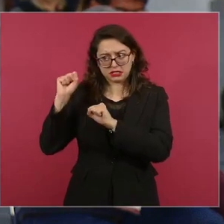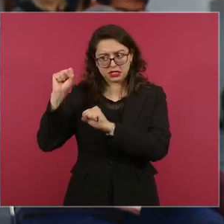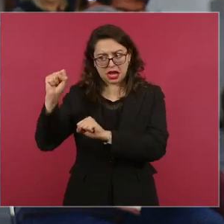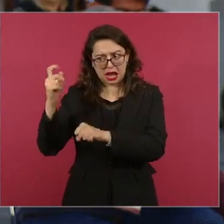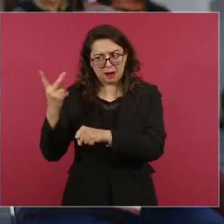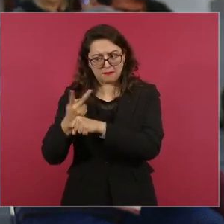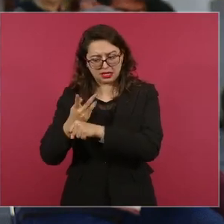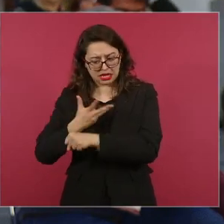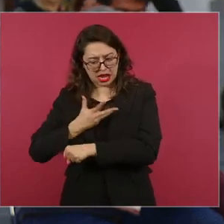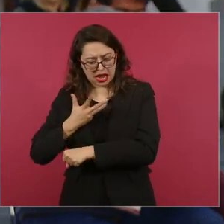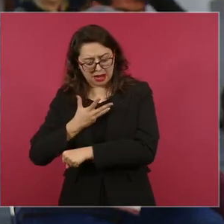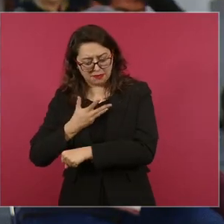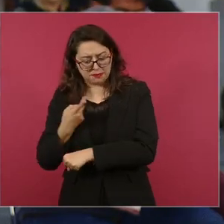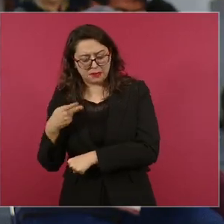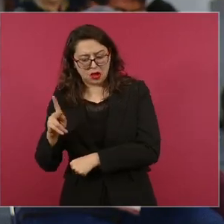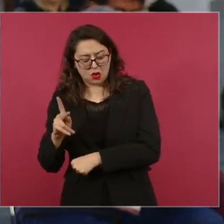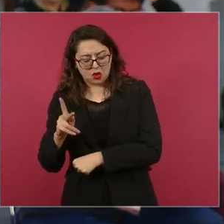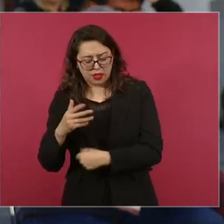Sin embargo,